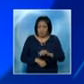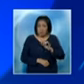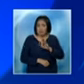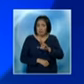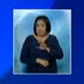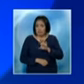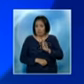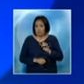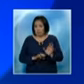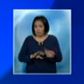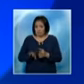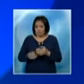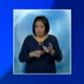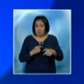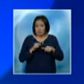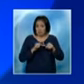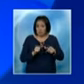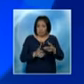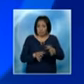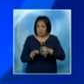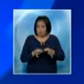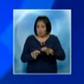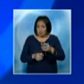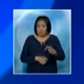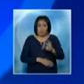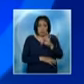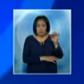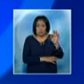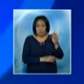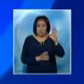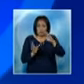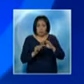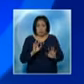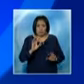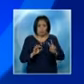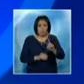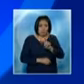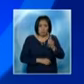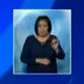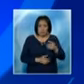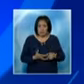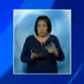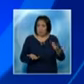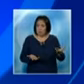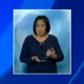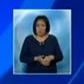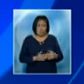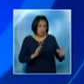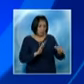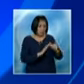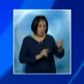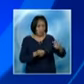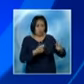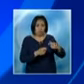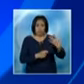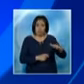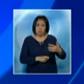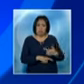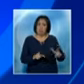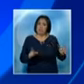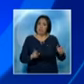Thor. Vamos a continuar con esto, por supuesto, la ampliación en 90 Central. Son las 12:20. Ni los más modernos centros comerciales de Lima se salvan de